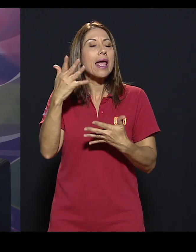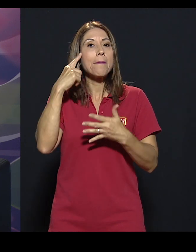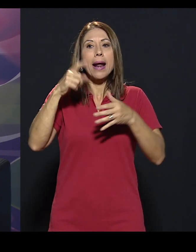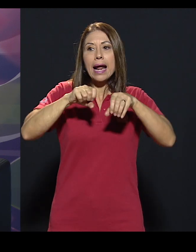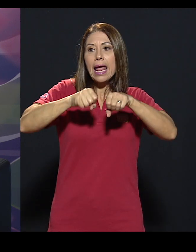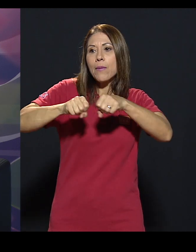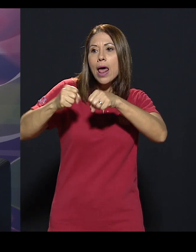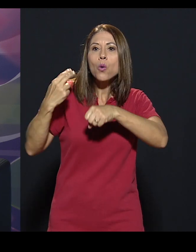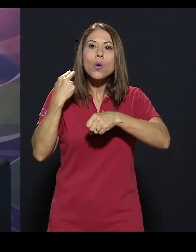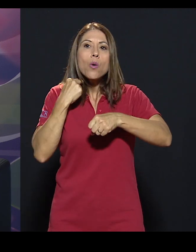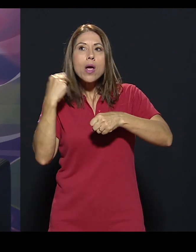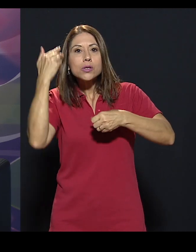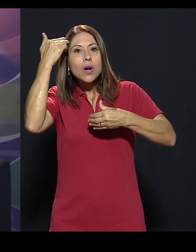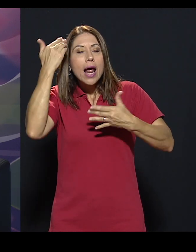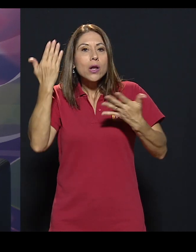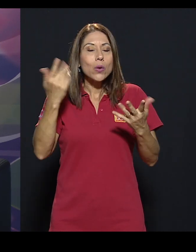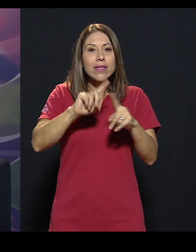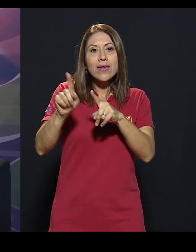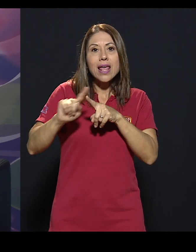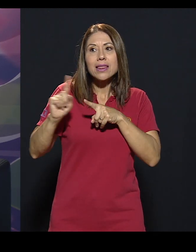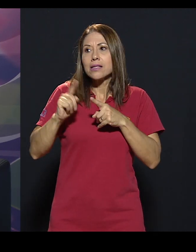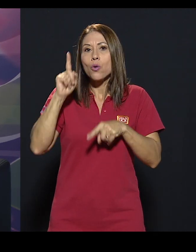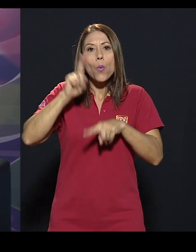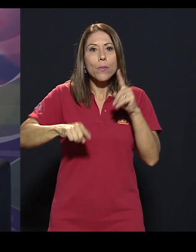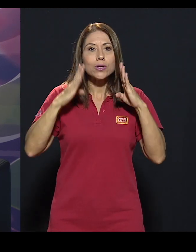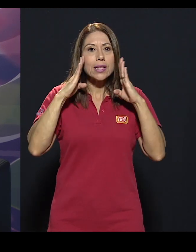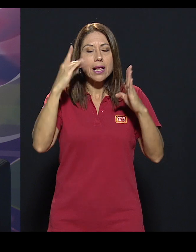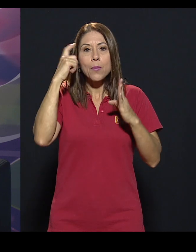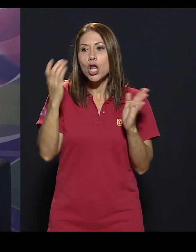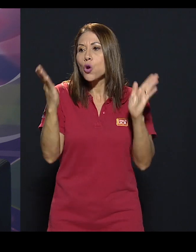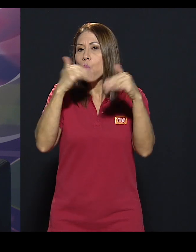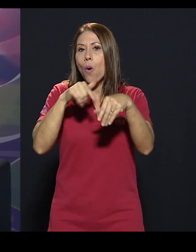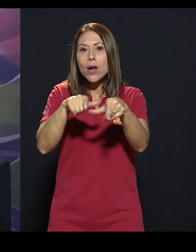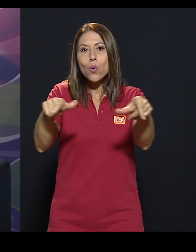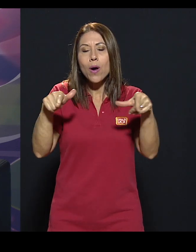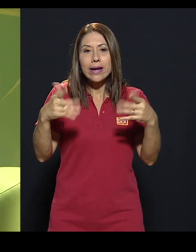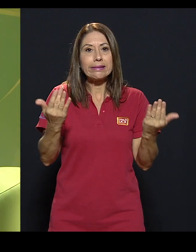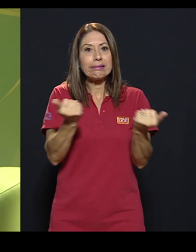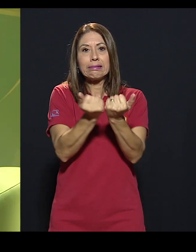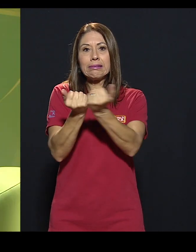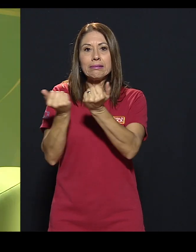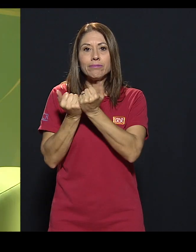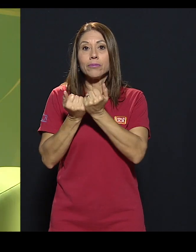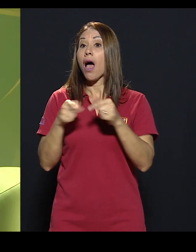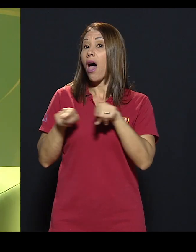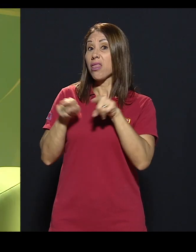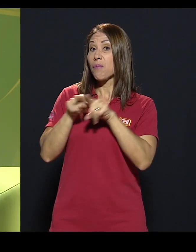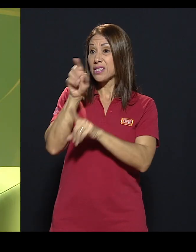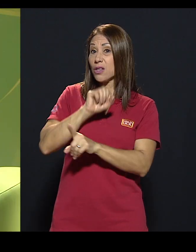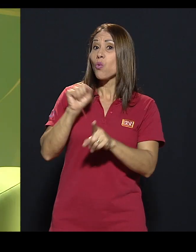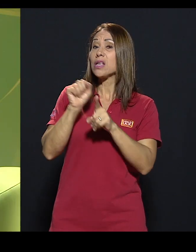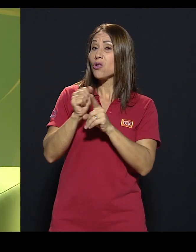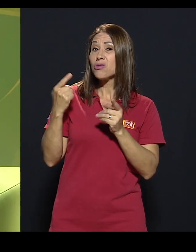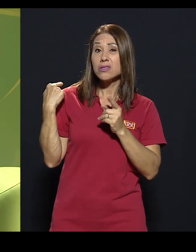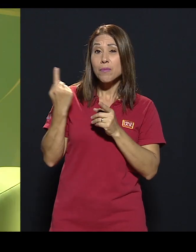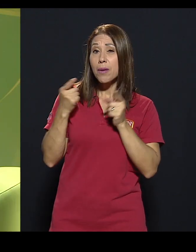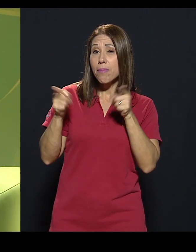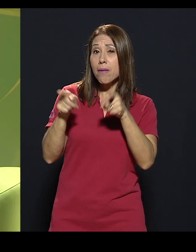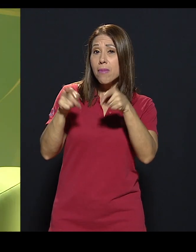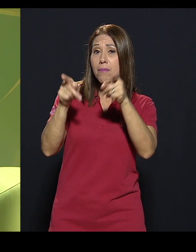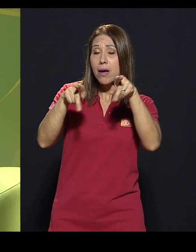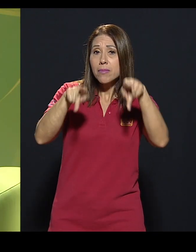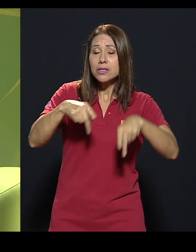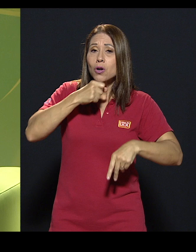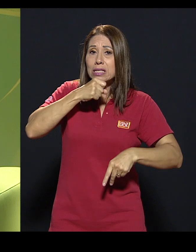de cráneo, etcétera, porque no habría dónde meterlos. No hay dónde. Y además que es una situación muy común, ¿verdad? Como usted bien lo decía, las caídas en